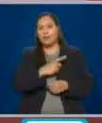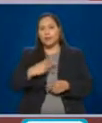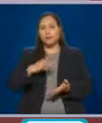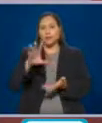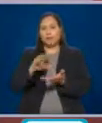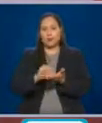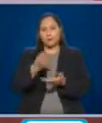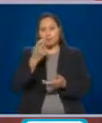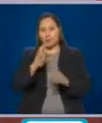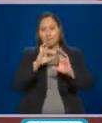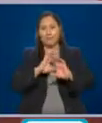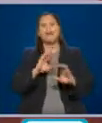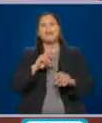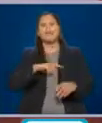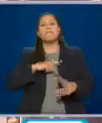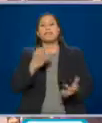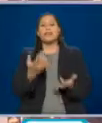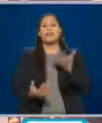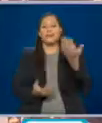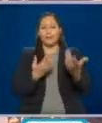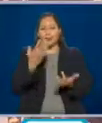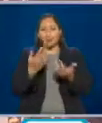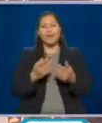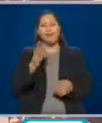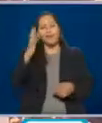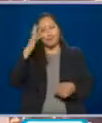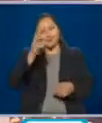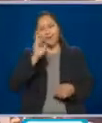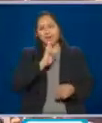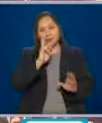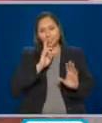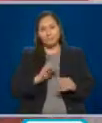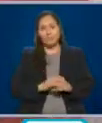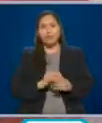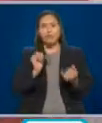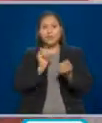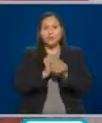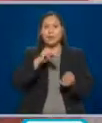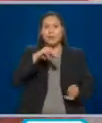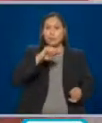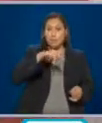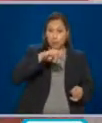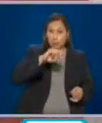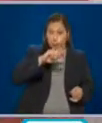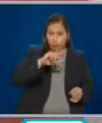De llamarada. Algún día. Oye, aparte Algún también día. tanto Manolo